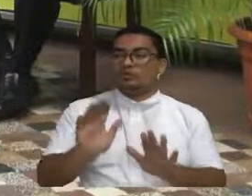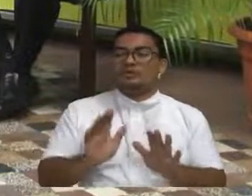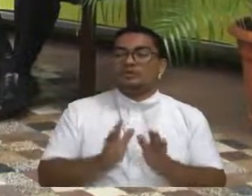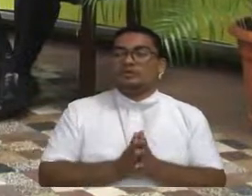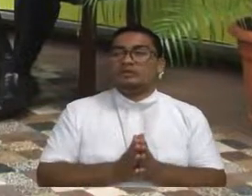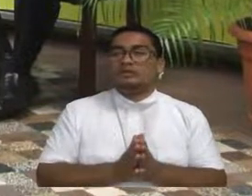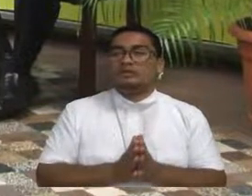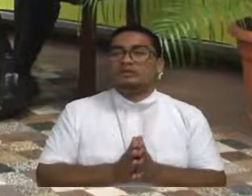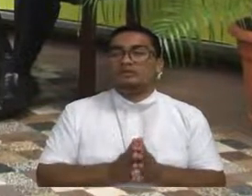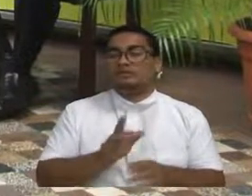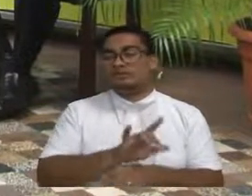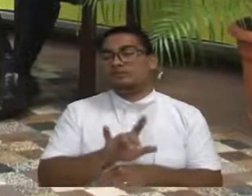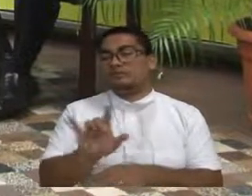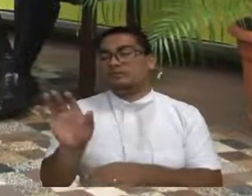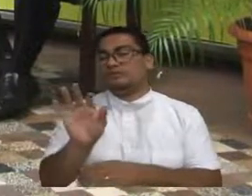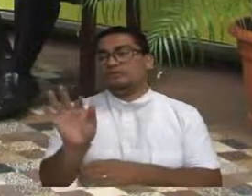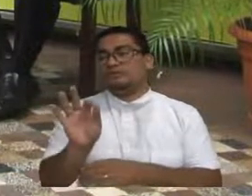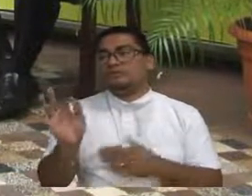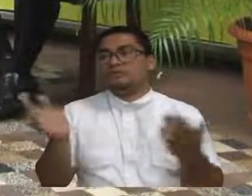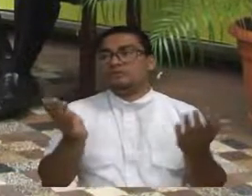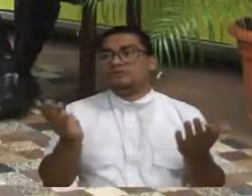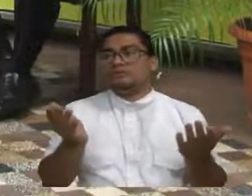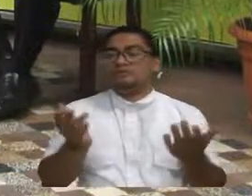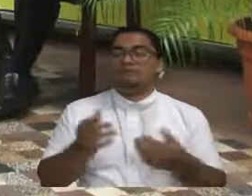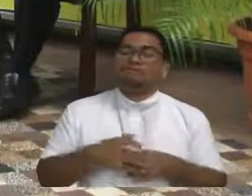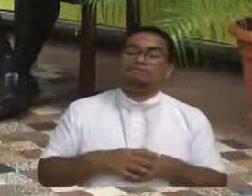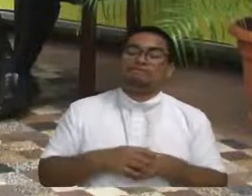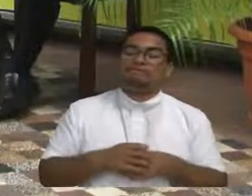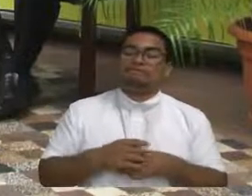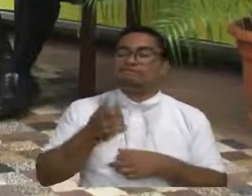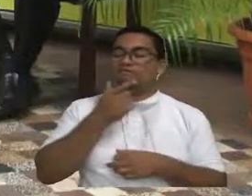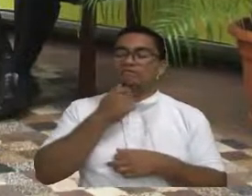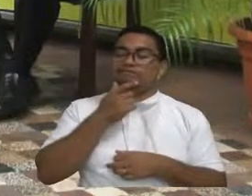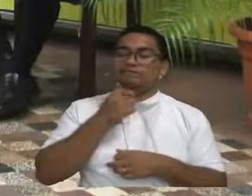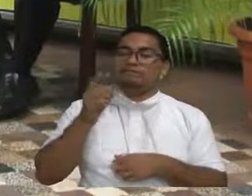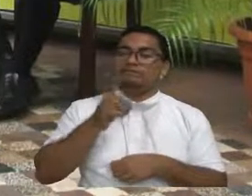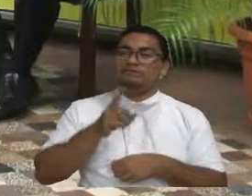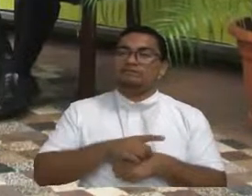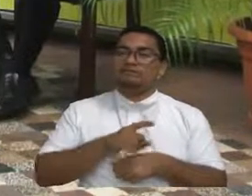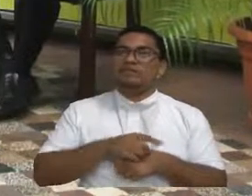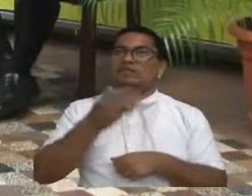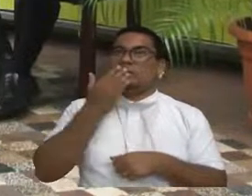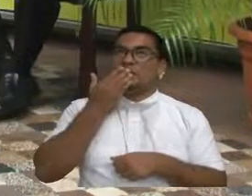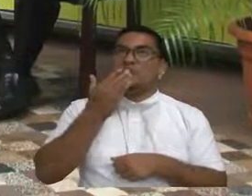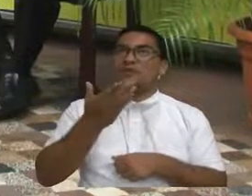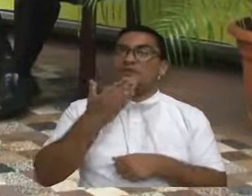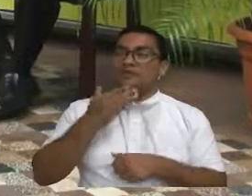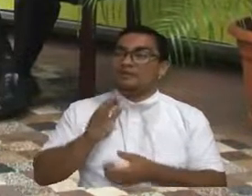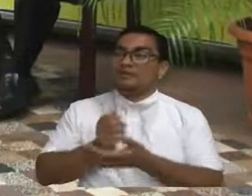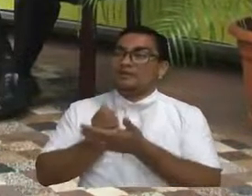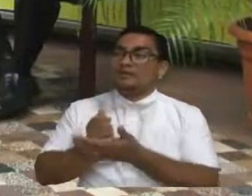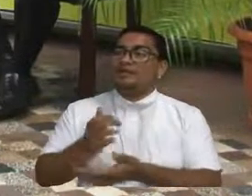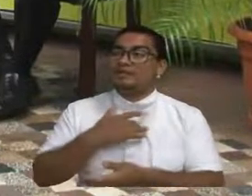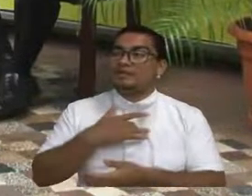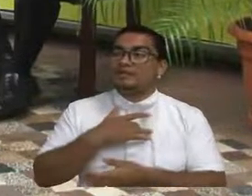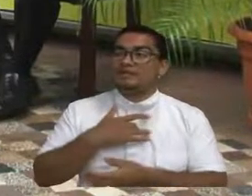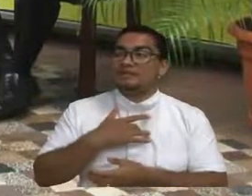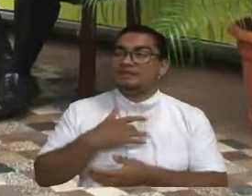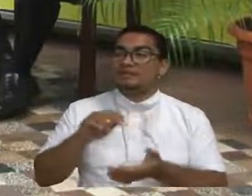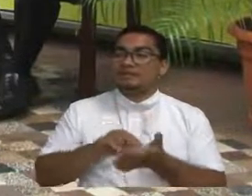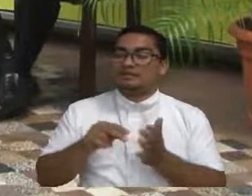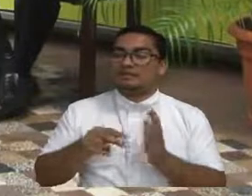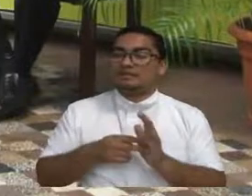ocupar la fórmula. El especialista va a valorar en ese momento riesgo-beneficio, ¿verdad? ¿Qué tan necesario es que use el medicamento o